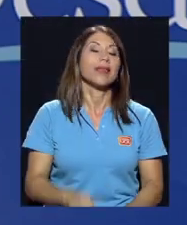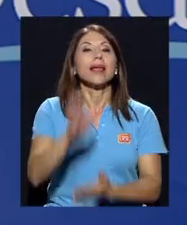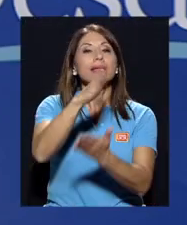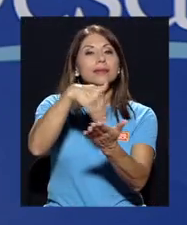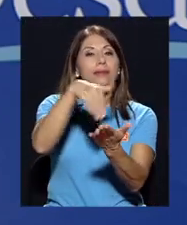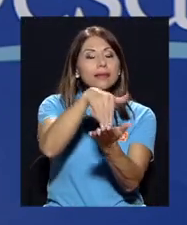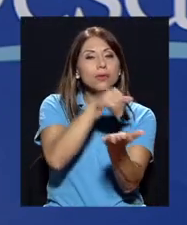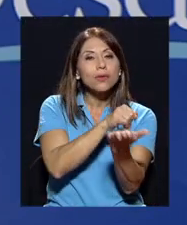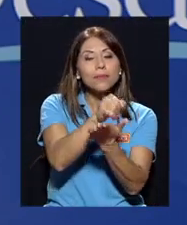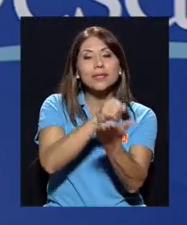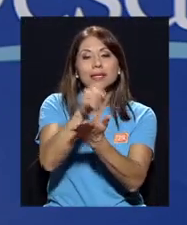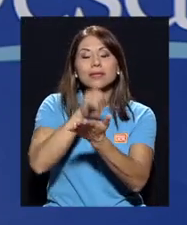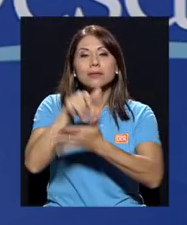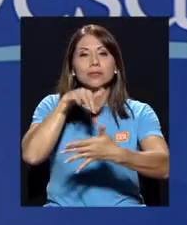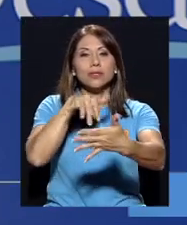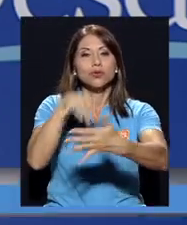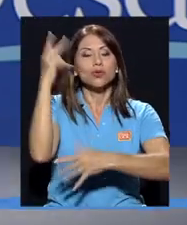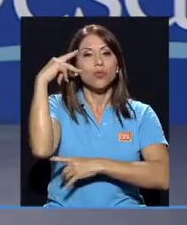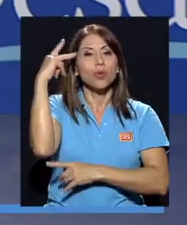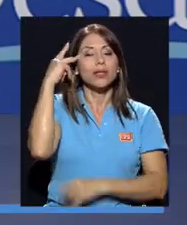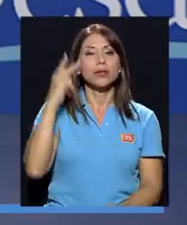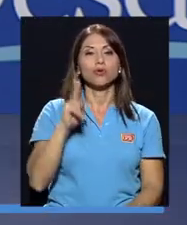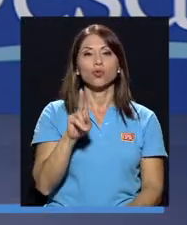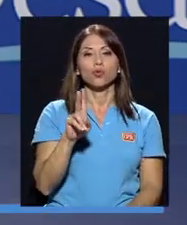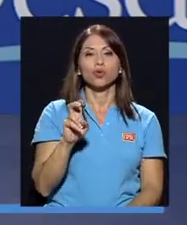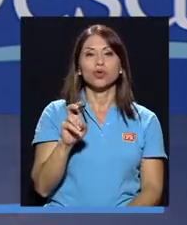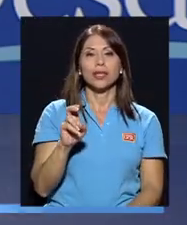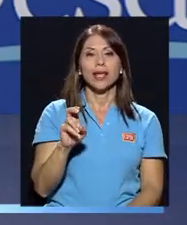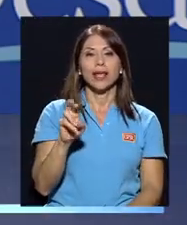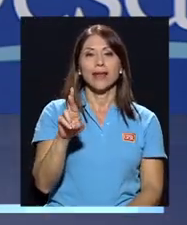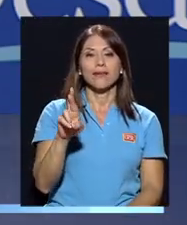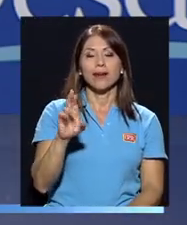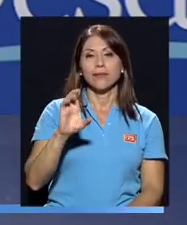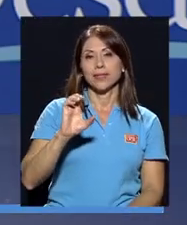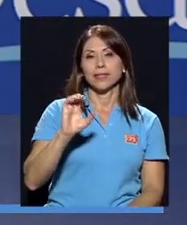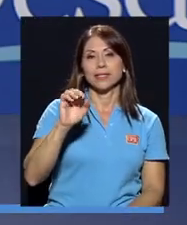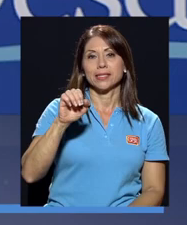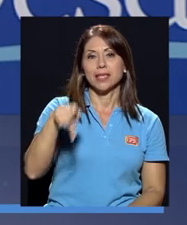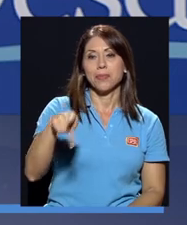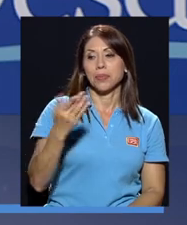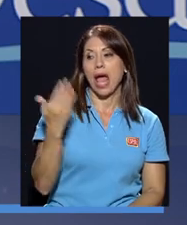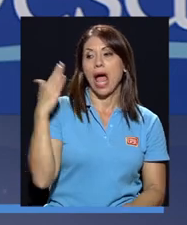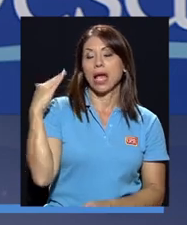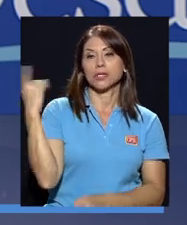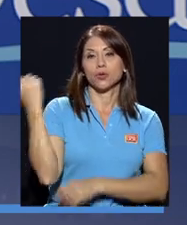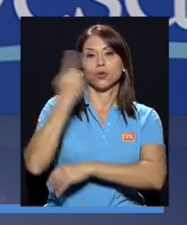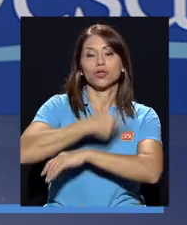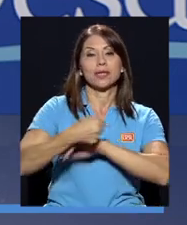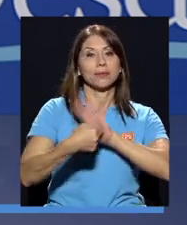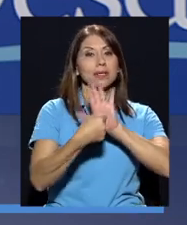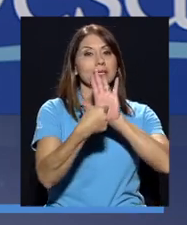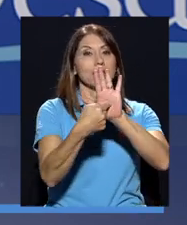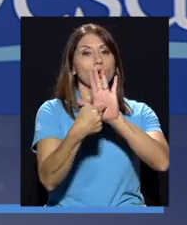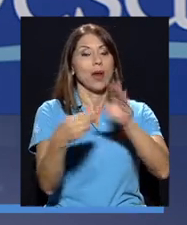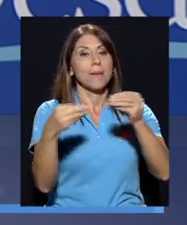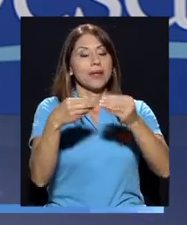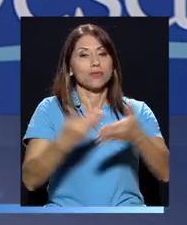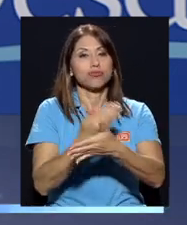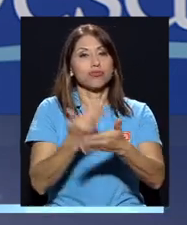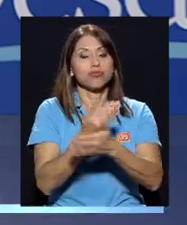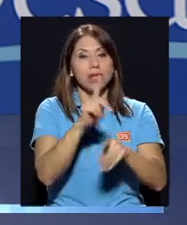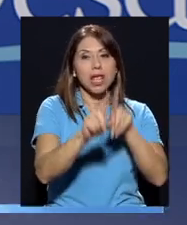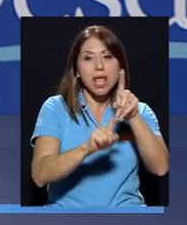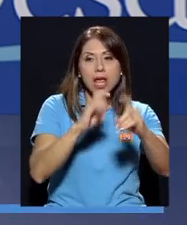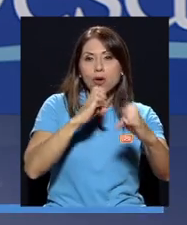centro de investigación en estudios políticos de la ugr el 7 presentó hace unos días al país la más reciente de sus encuestas en